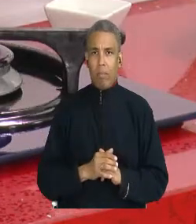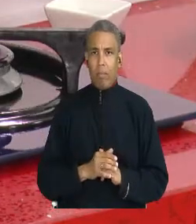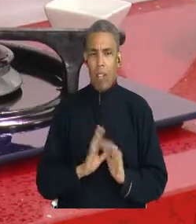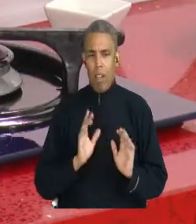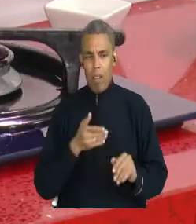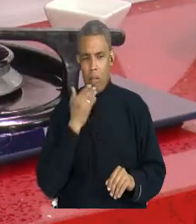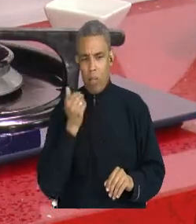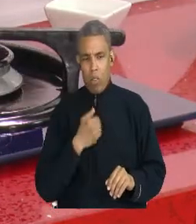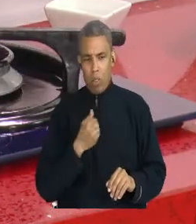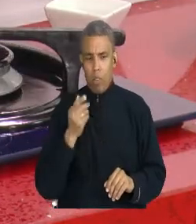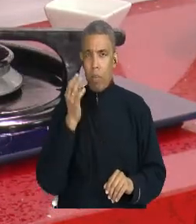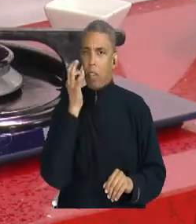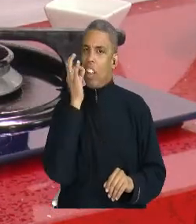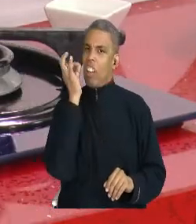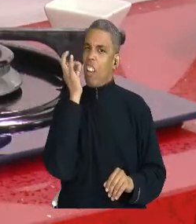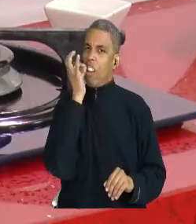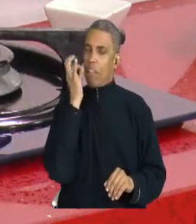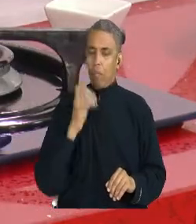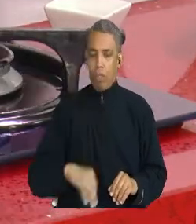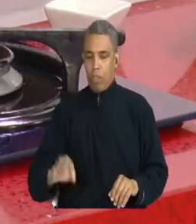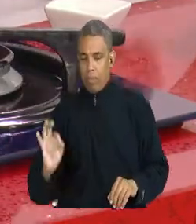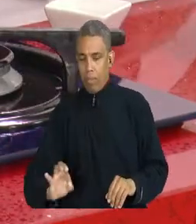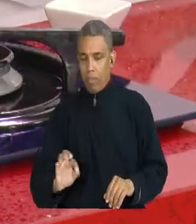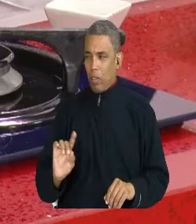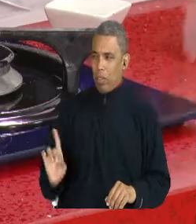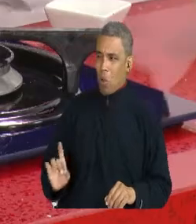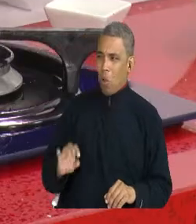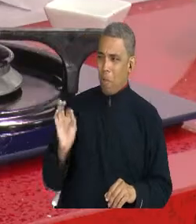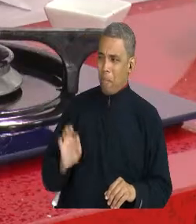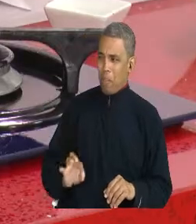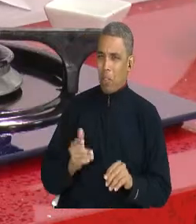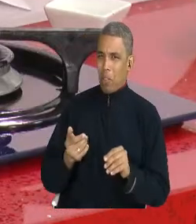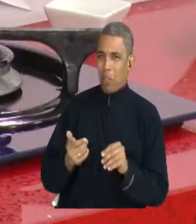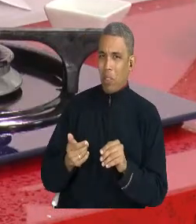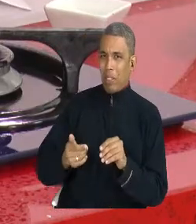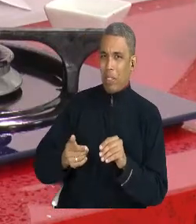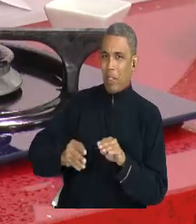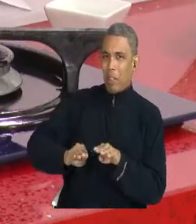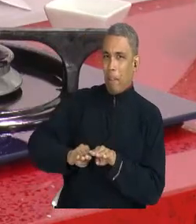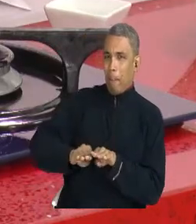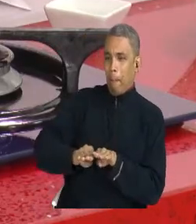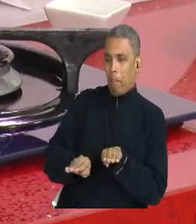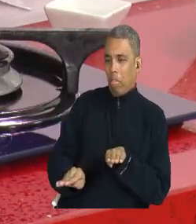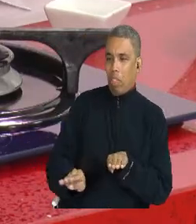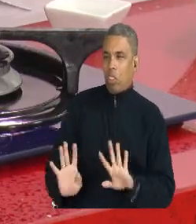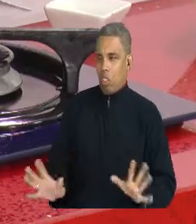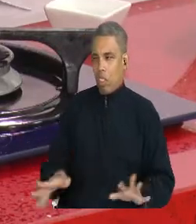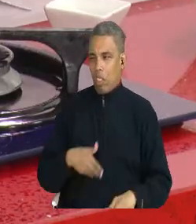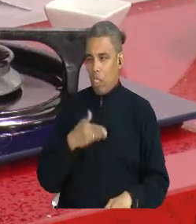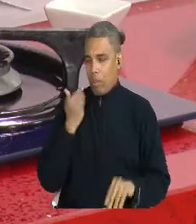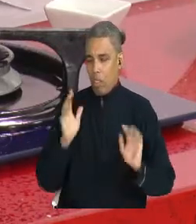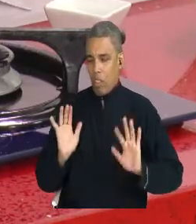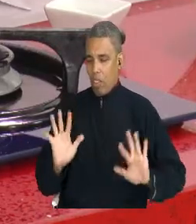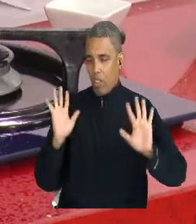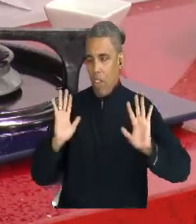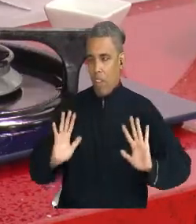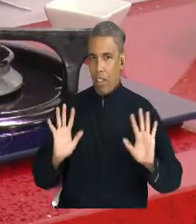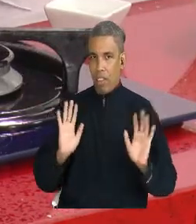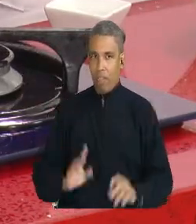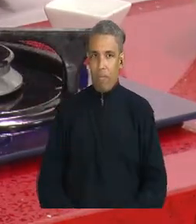Ah, ya aquí ya dejamos ¿con que la pinza? Dejamos que termine. No, ya está suelto, ya está como